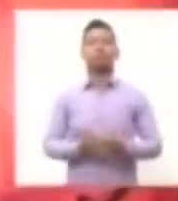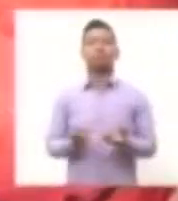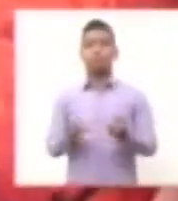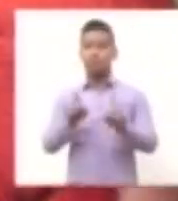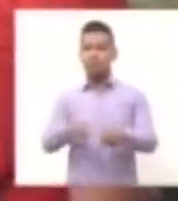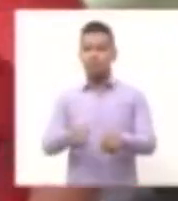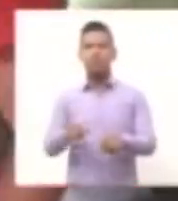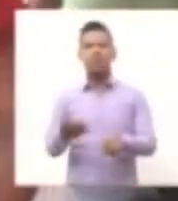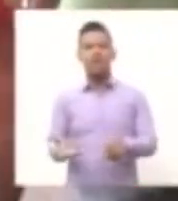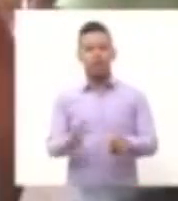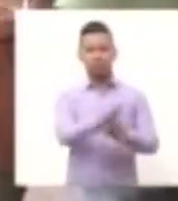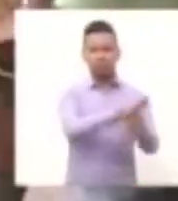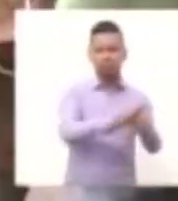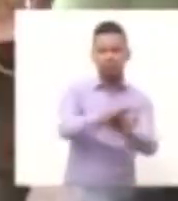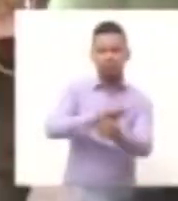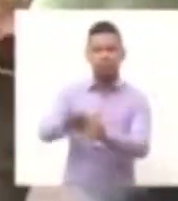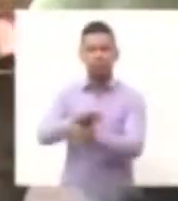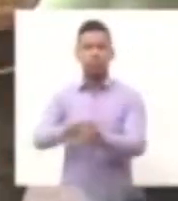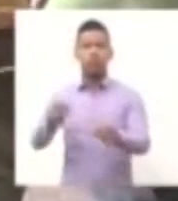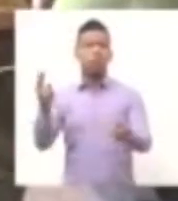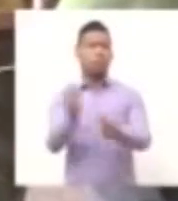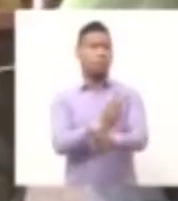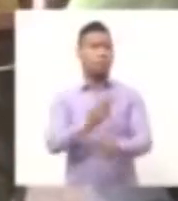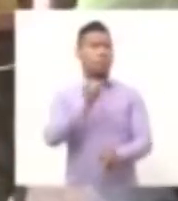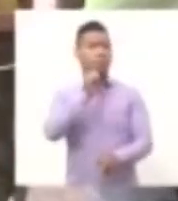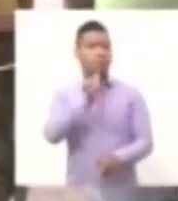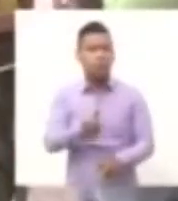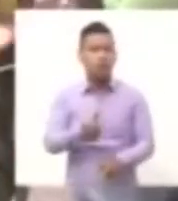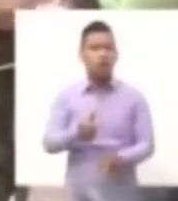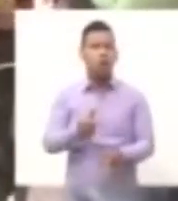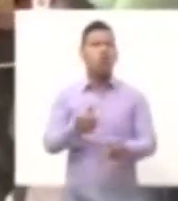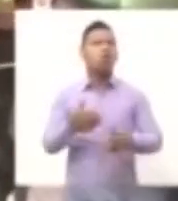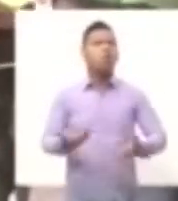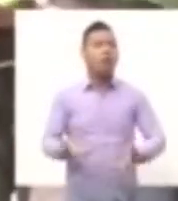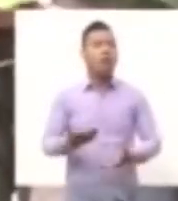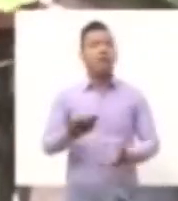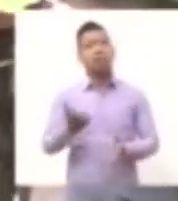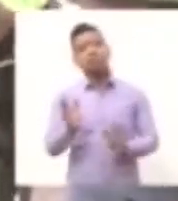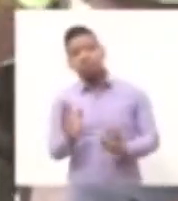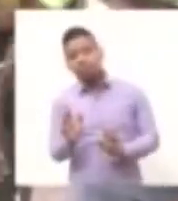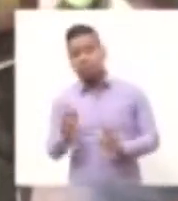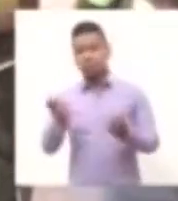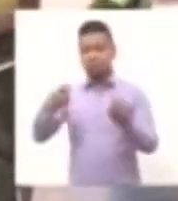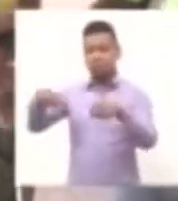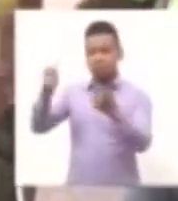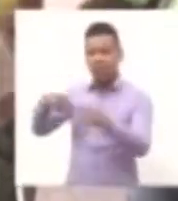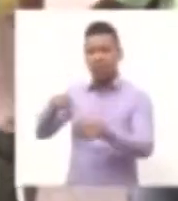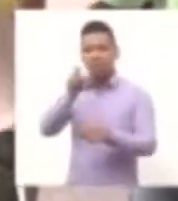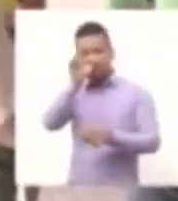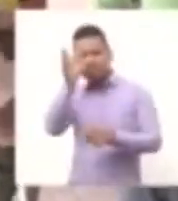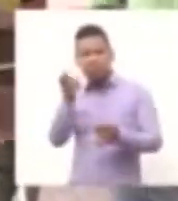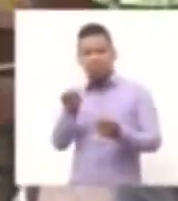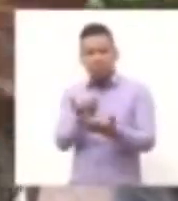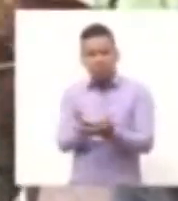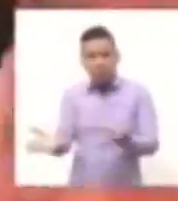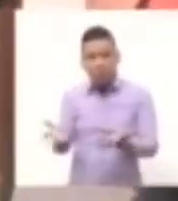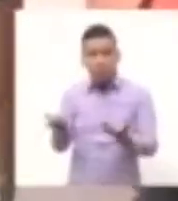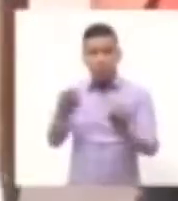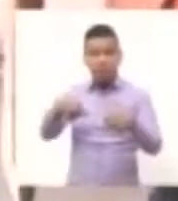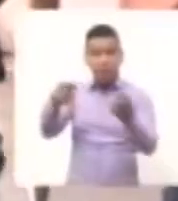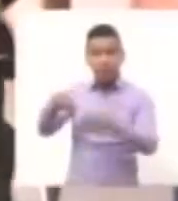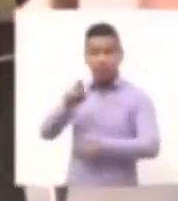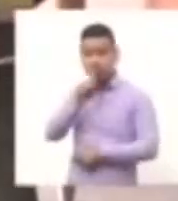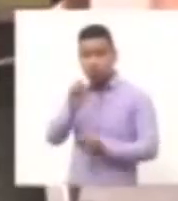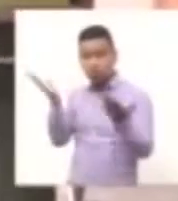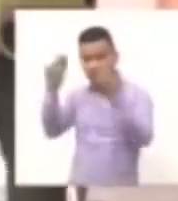de sectores criminales en la ciudad de Barranquilla, como los que tienen que ver con el microtráfico, y yo creo que le están alterando el orden. Que debe